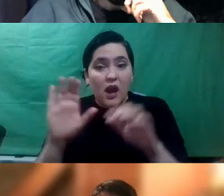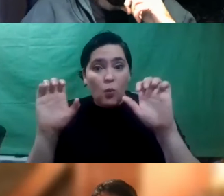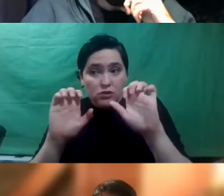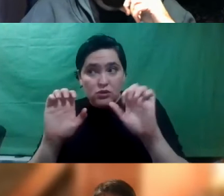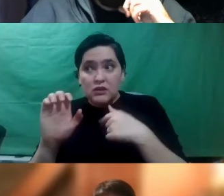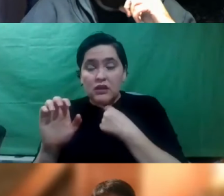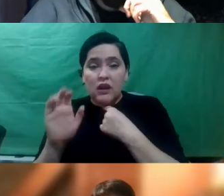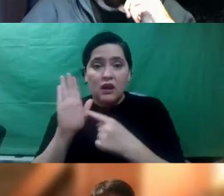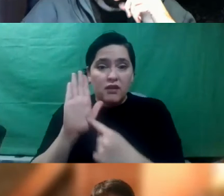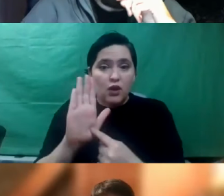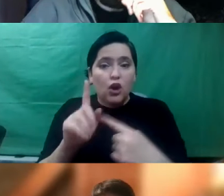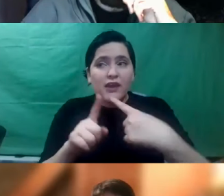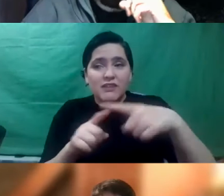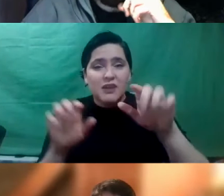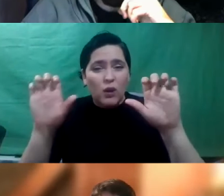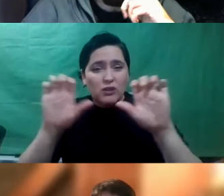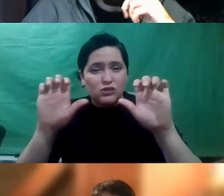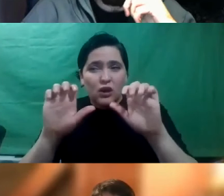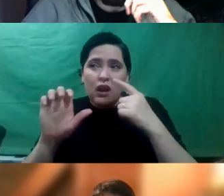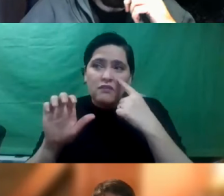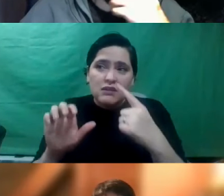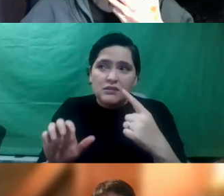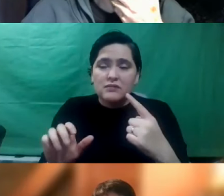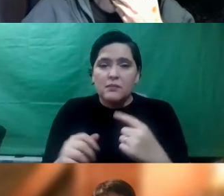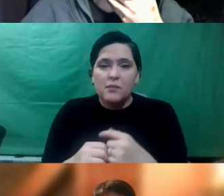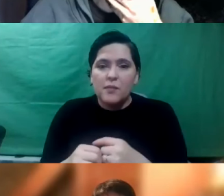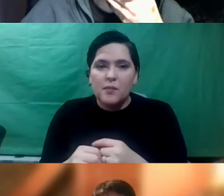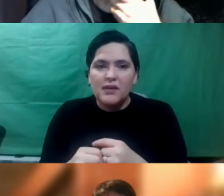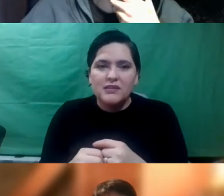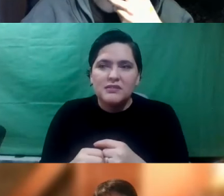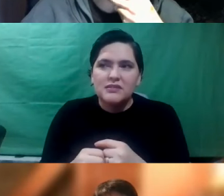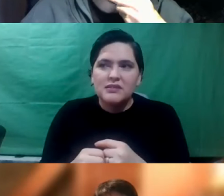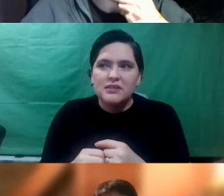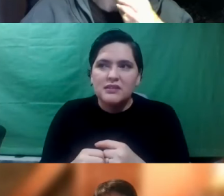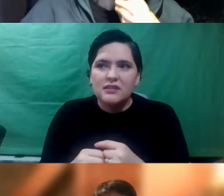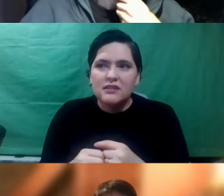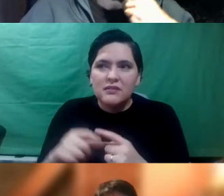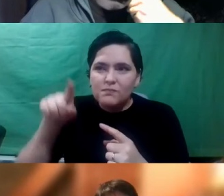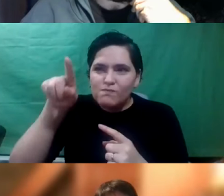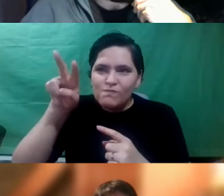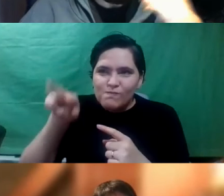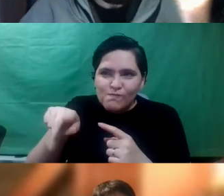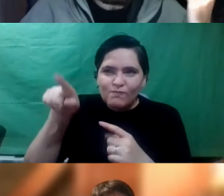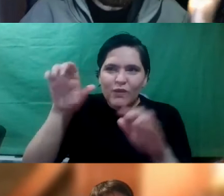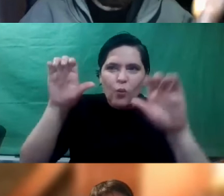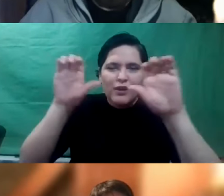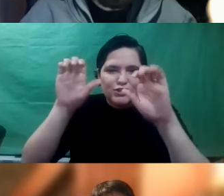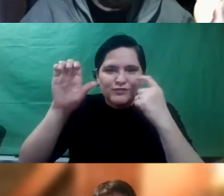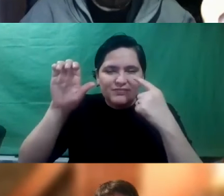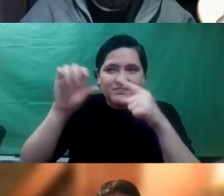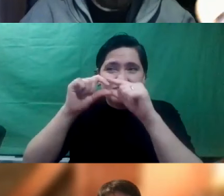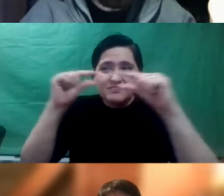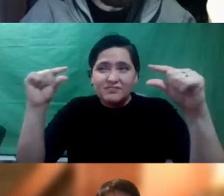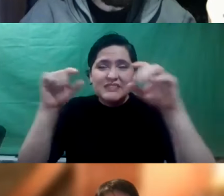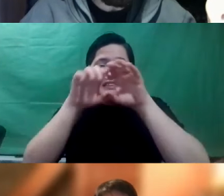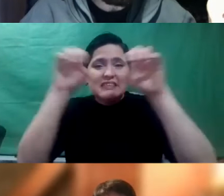quieren. No es mi idea tampoco porque está bien, digamos, denso. Pero bueno, es un sistema de ecuaciones